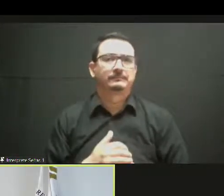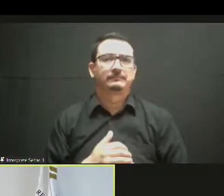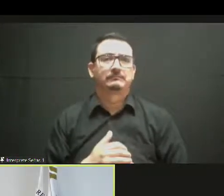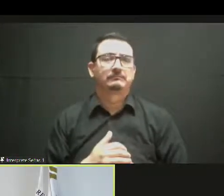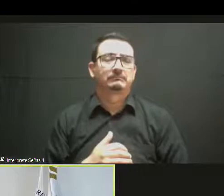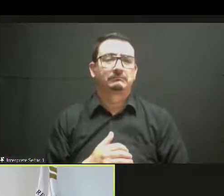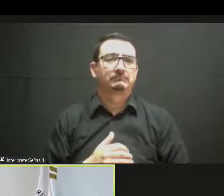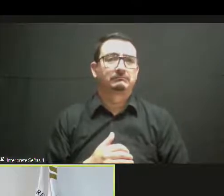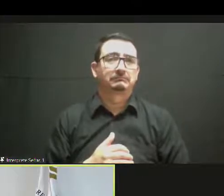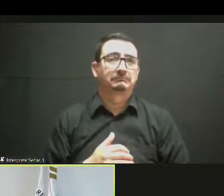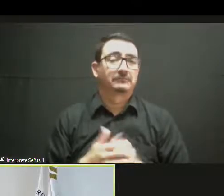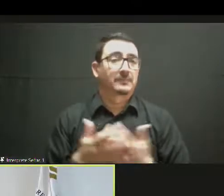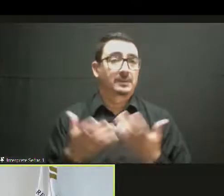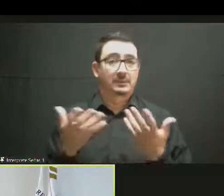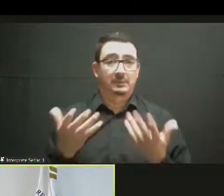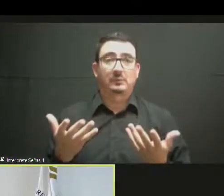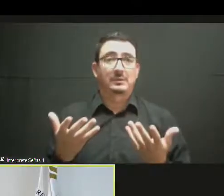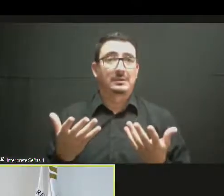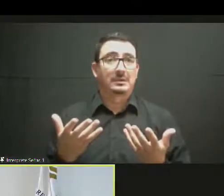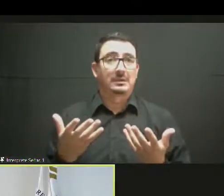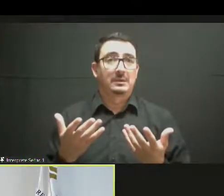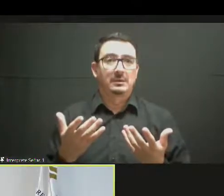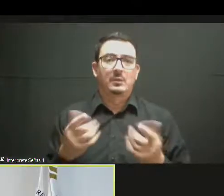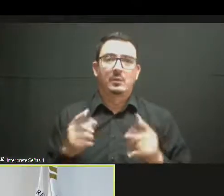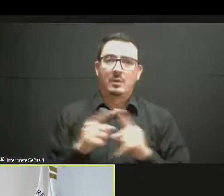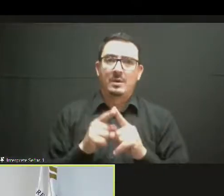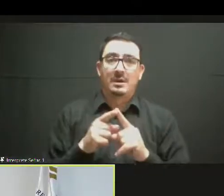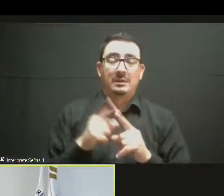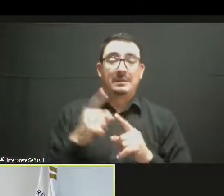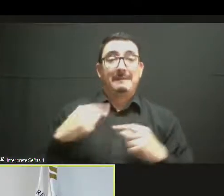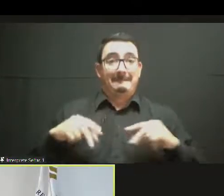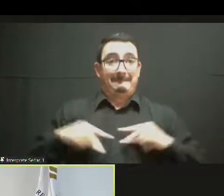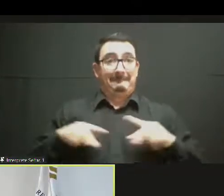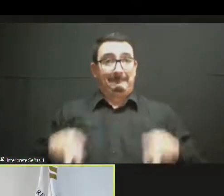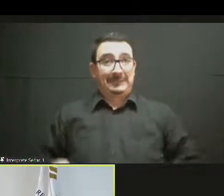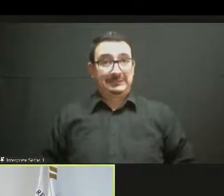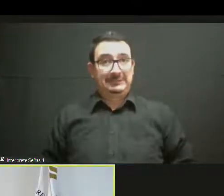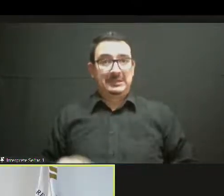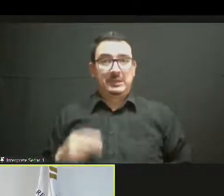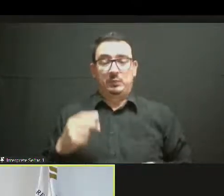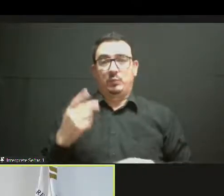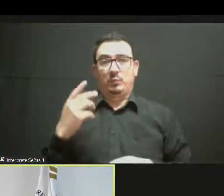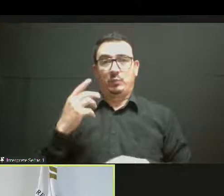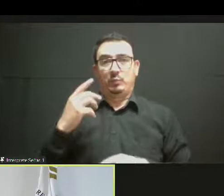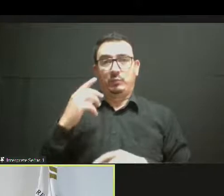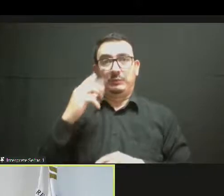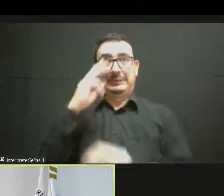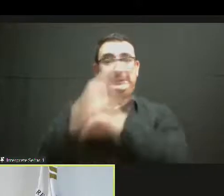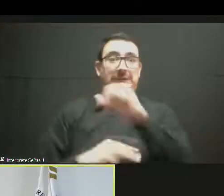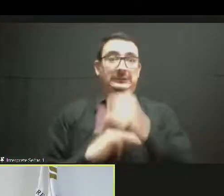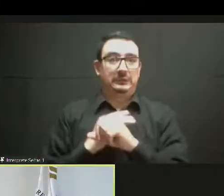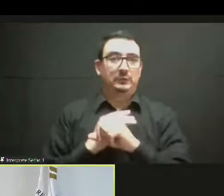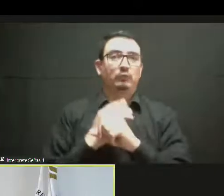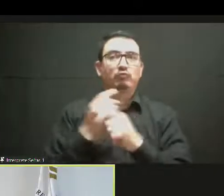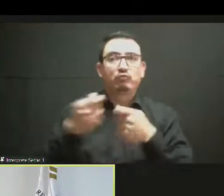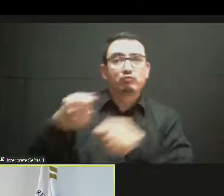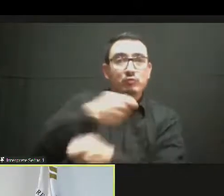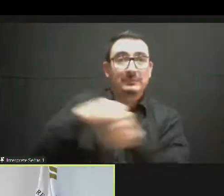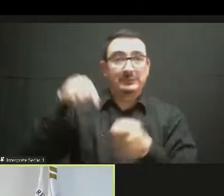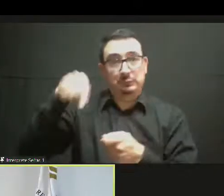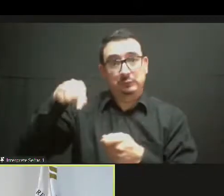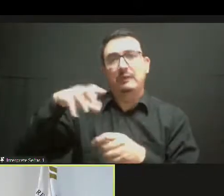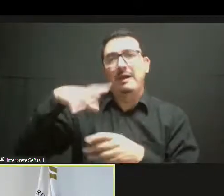este reto, el Ministerio de Industria, Comercio y MIPYMES coordina el grupo de trabajo Economía Digital dentro de la Agenda